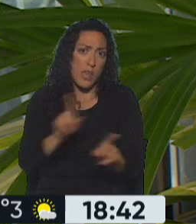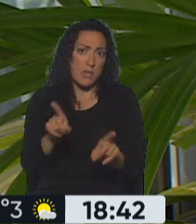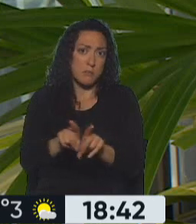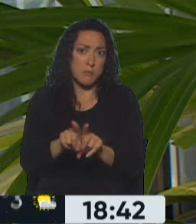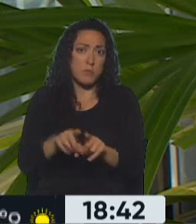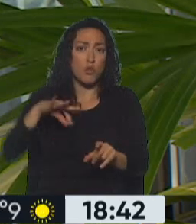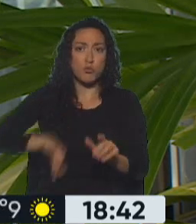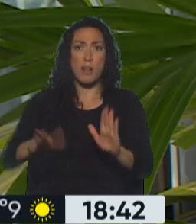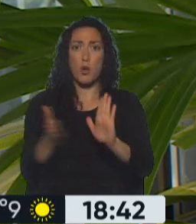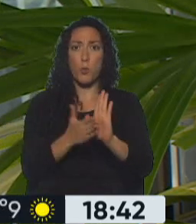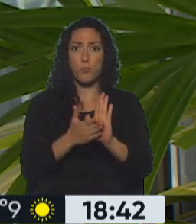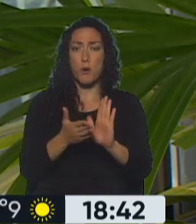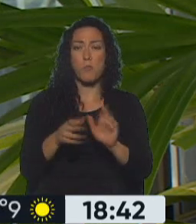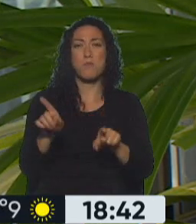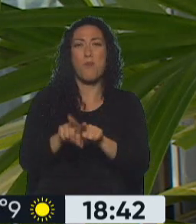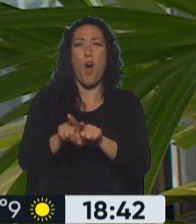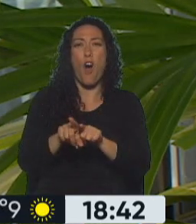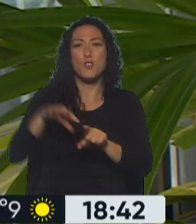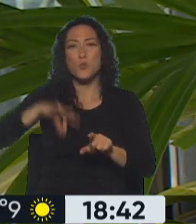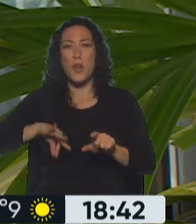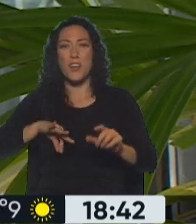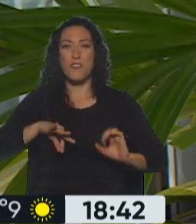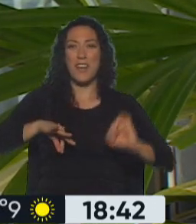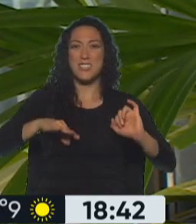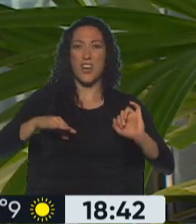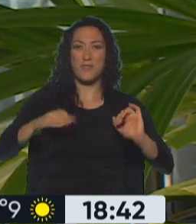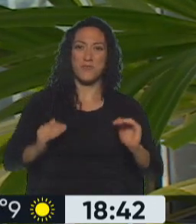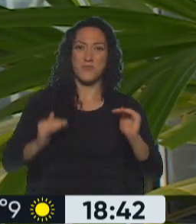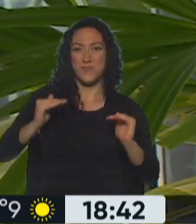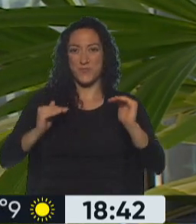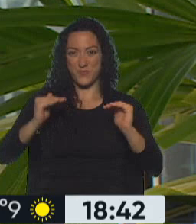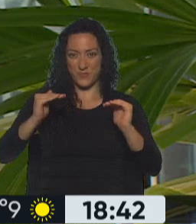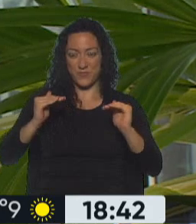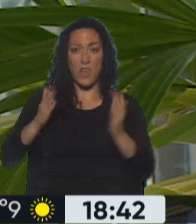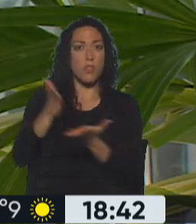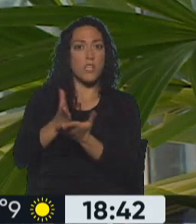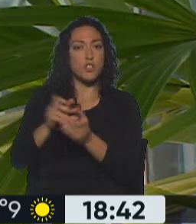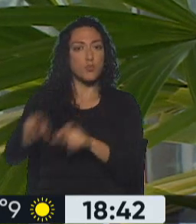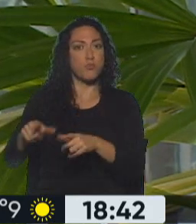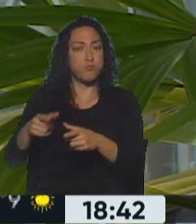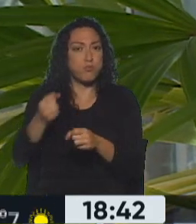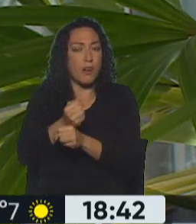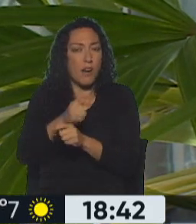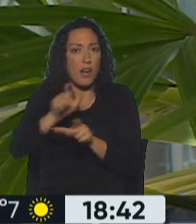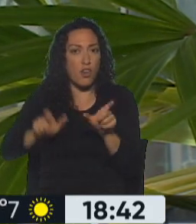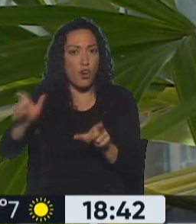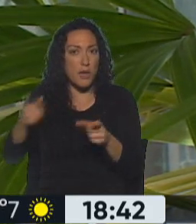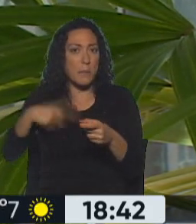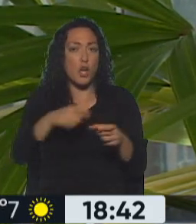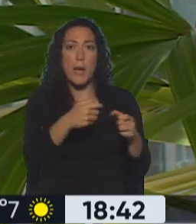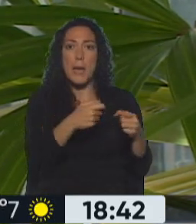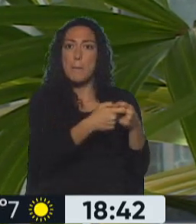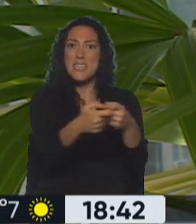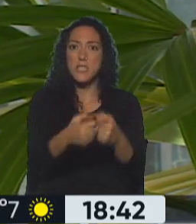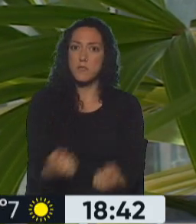justificar los salarios con la inflación, ¿no? Estamos discutiendo cosas elementales, legítimos derechos de los trabajadores, pero que las empresas están muy duras